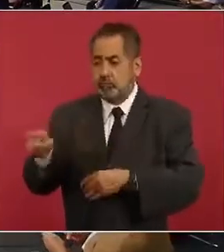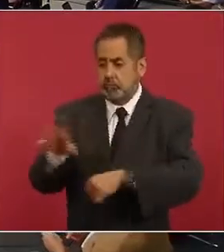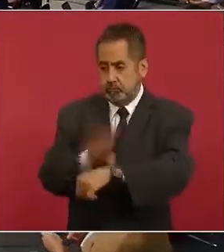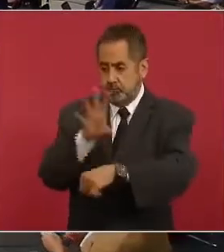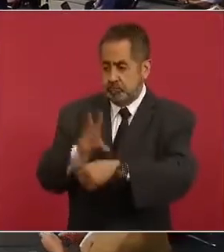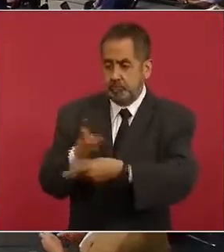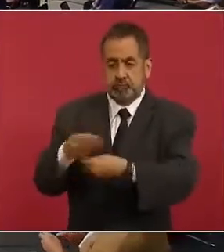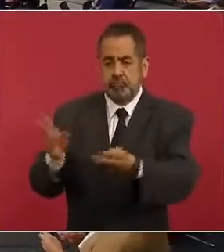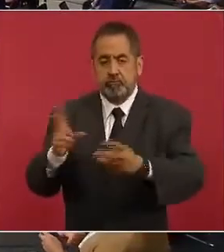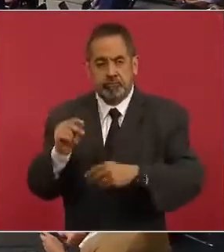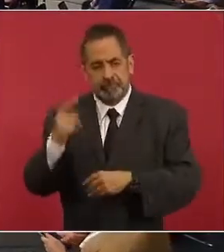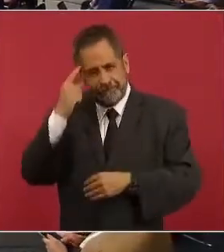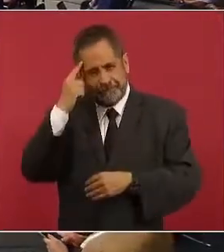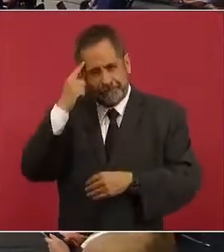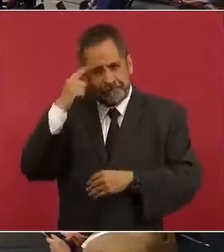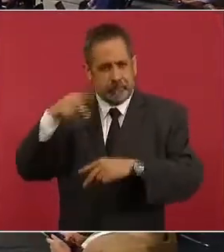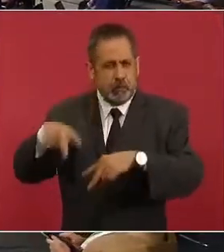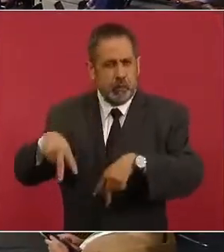plantas pueda subir